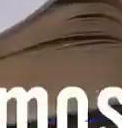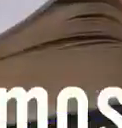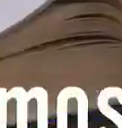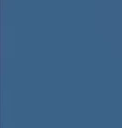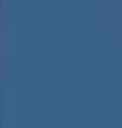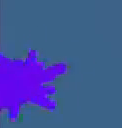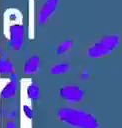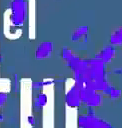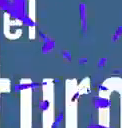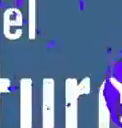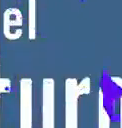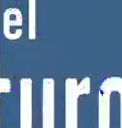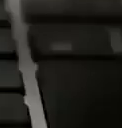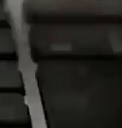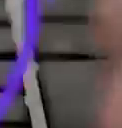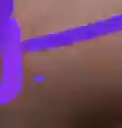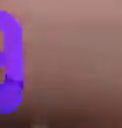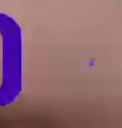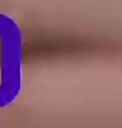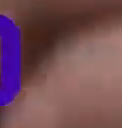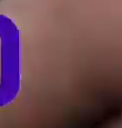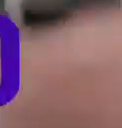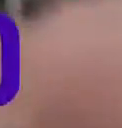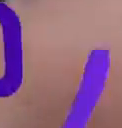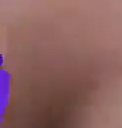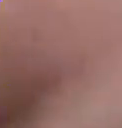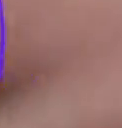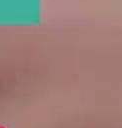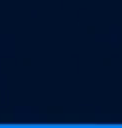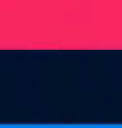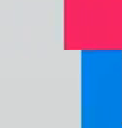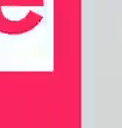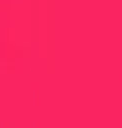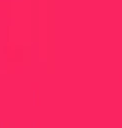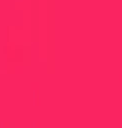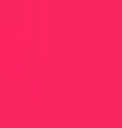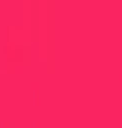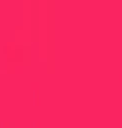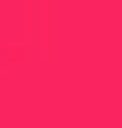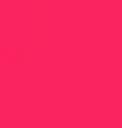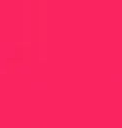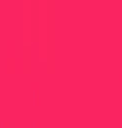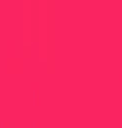Te preparamos para el futuro. Muy pronto por TV Perú.